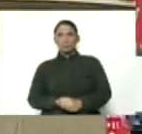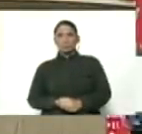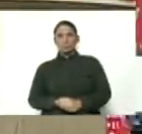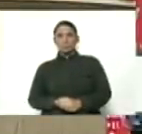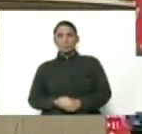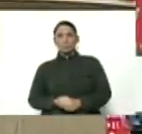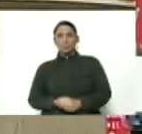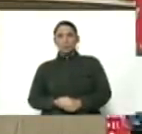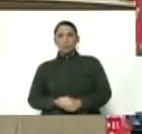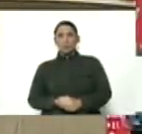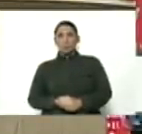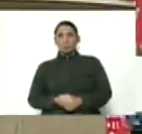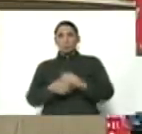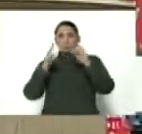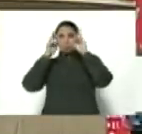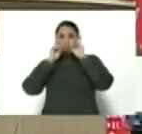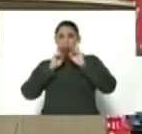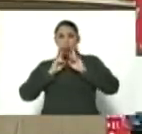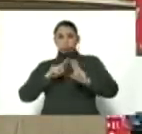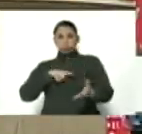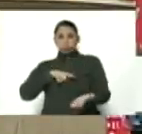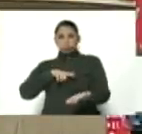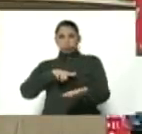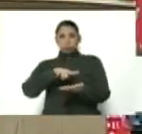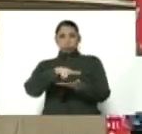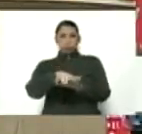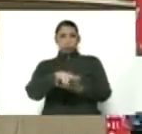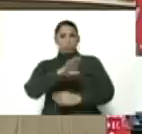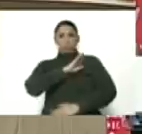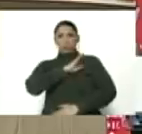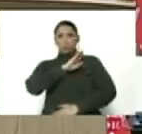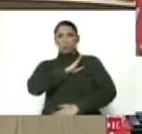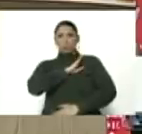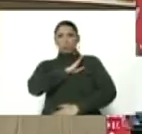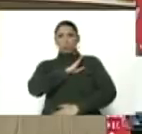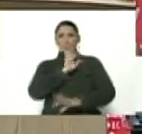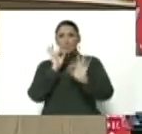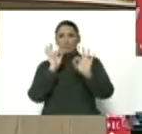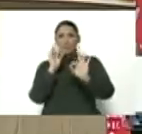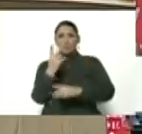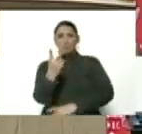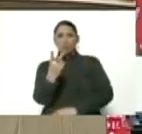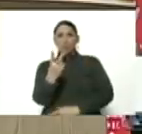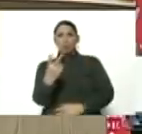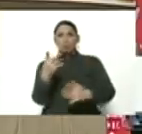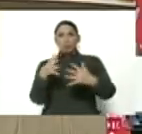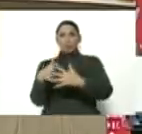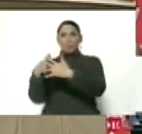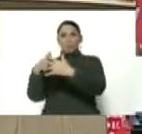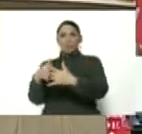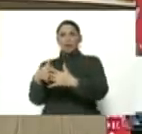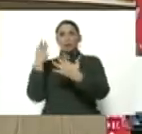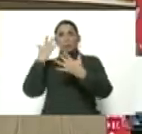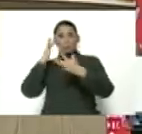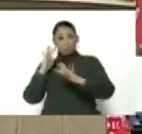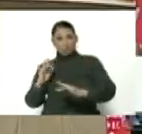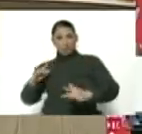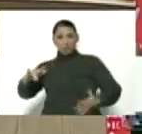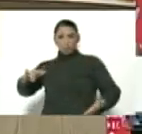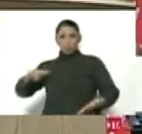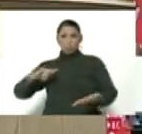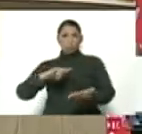de esas pistas aéreas que le correspondía específicamente a los dos norteamericanos implicaba la llegada de aviones para